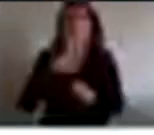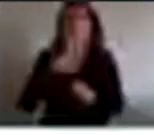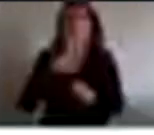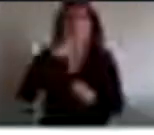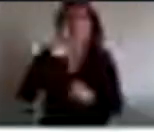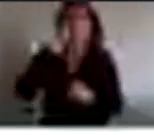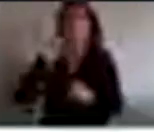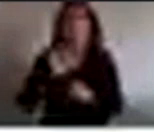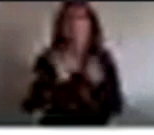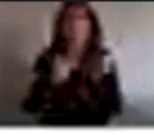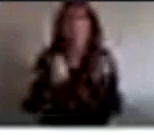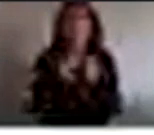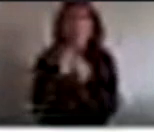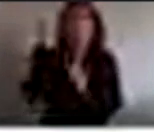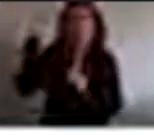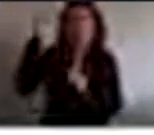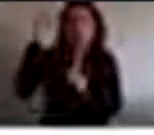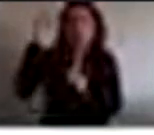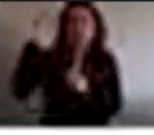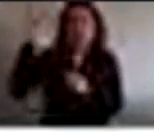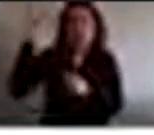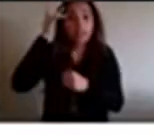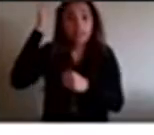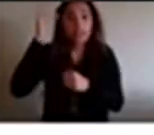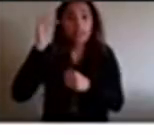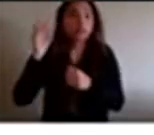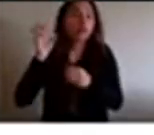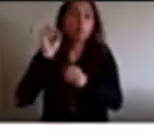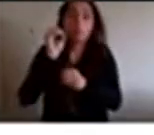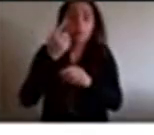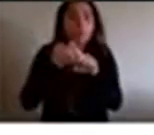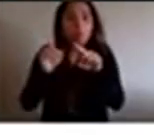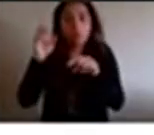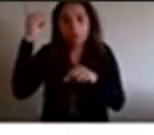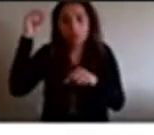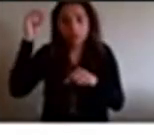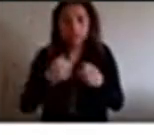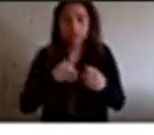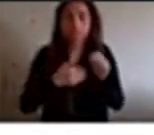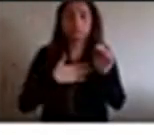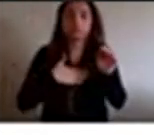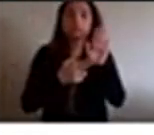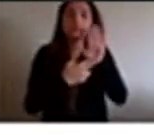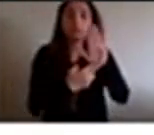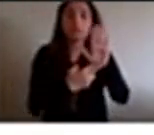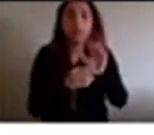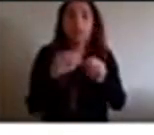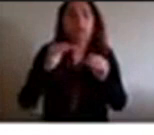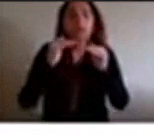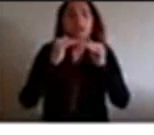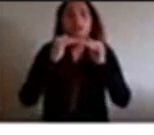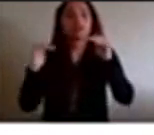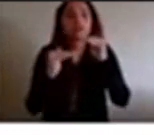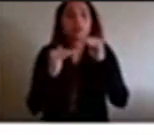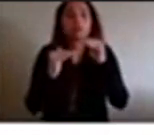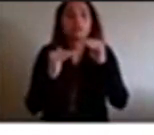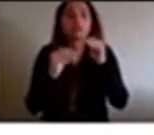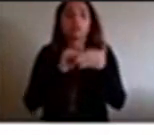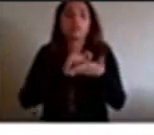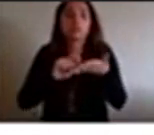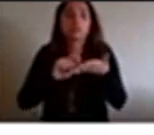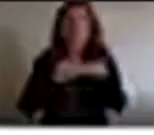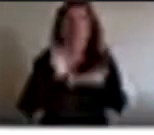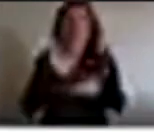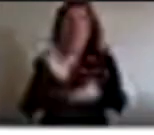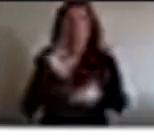quiero presentar al subsecretario Fernando Arab, del Ministerio del Trabajo de Chile. Él